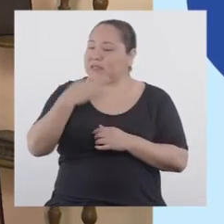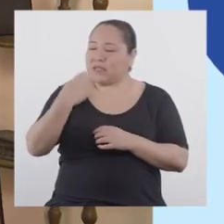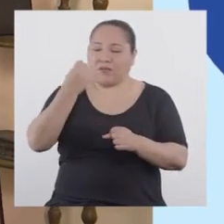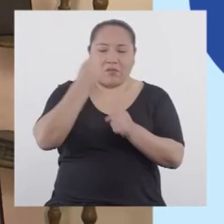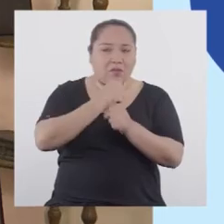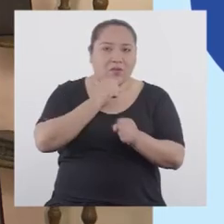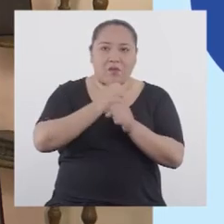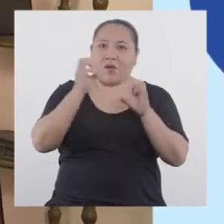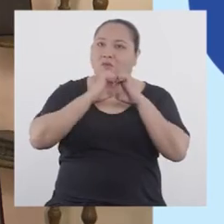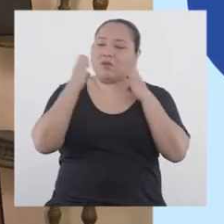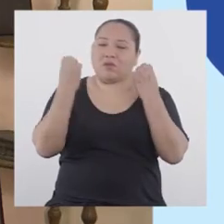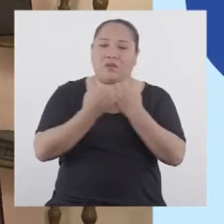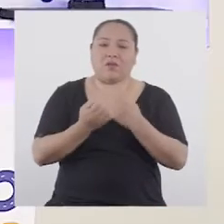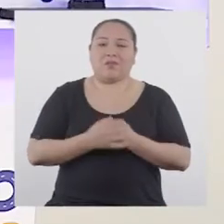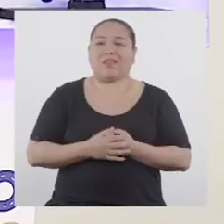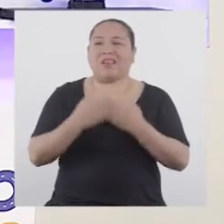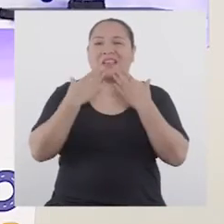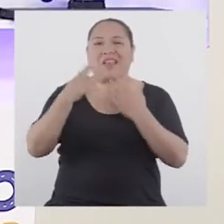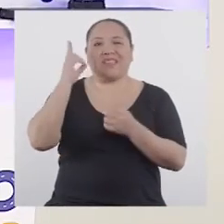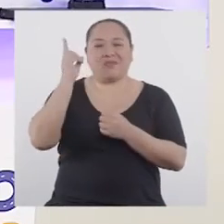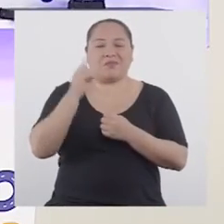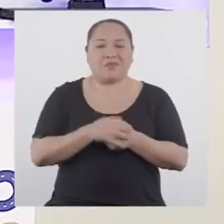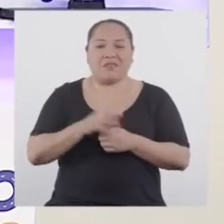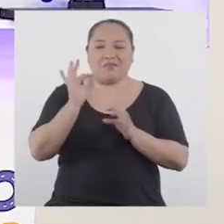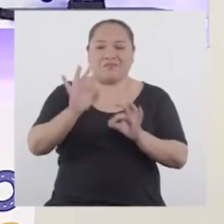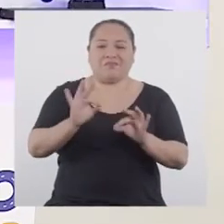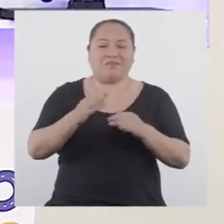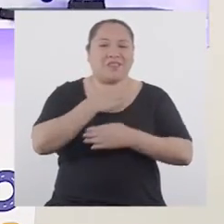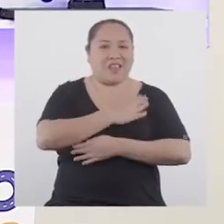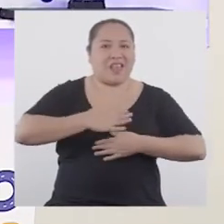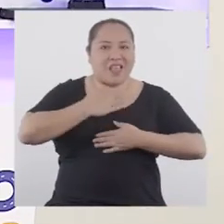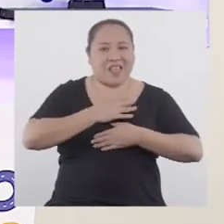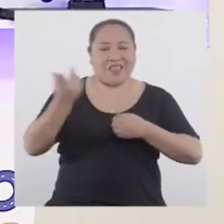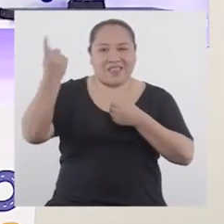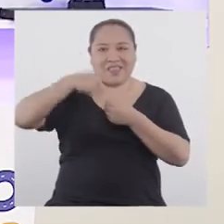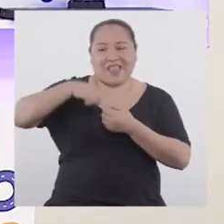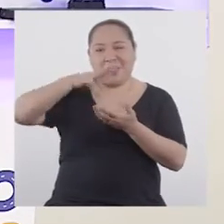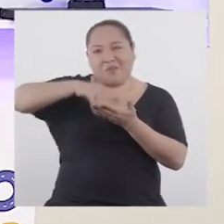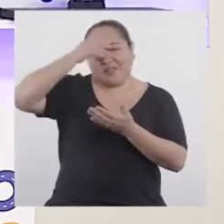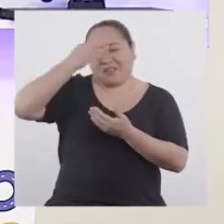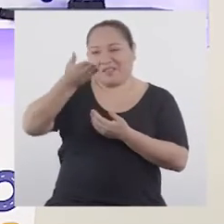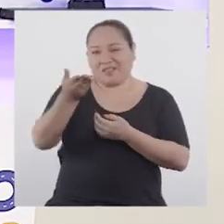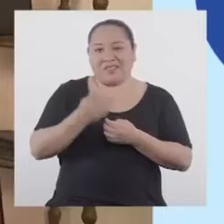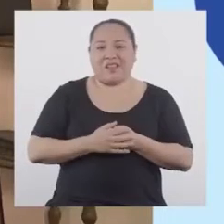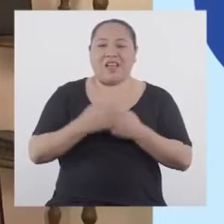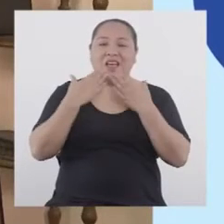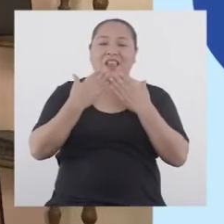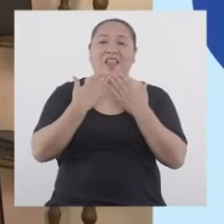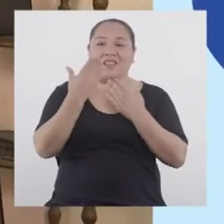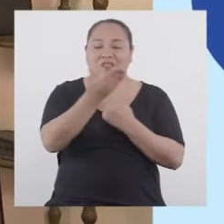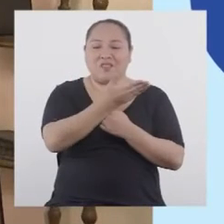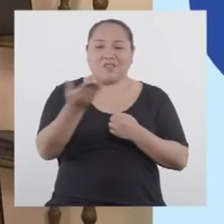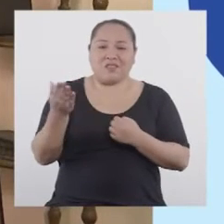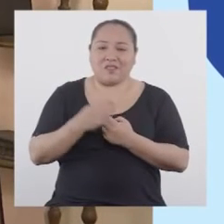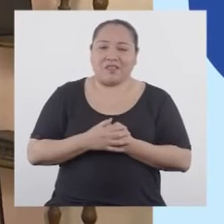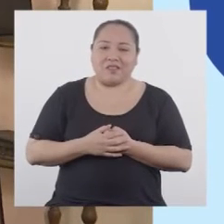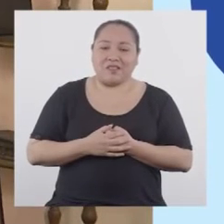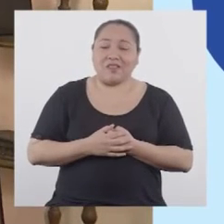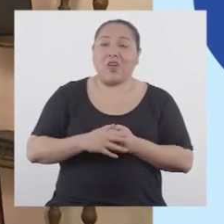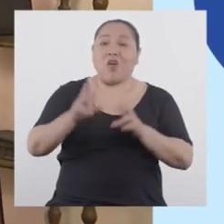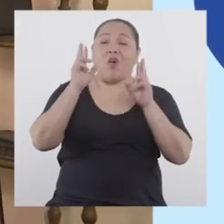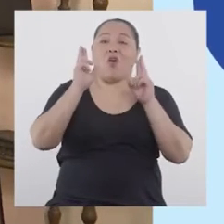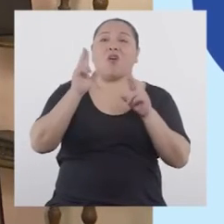siempre trabajamos en equipo. Gracias, profesor. Ha sido muy grato tenerlo y aprender de usted. Gracias a